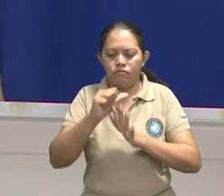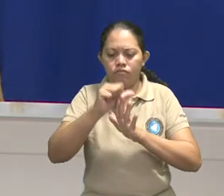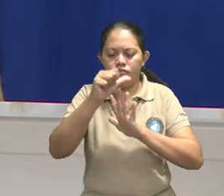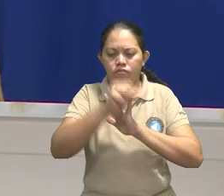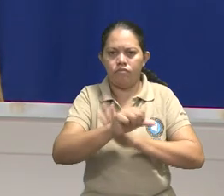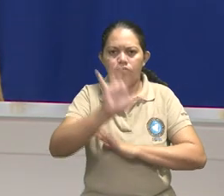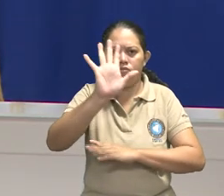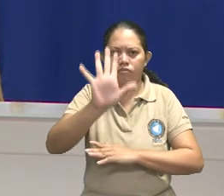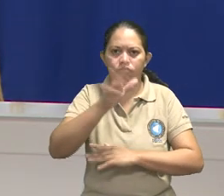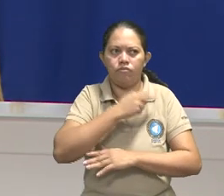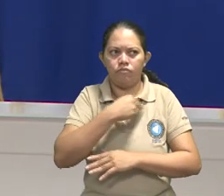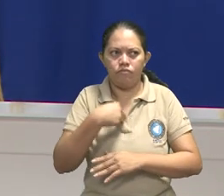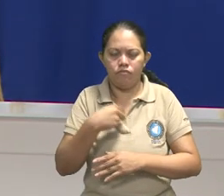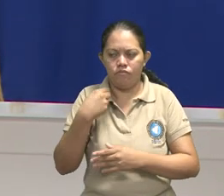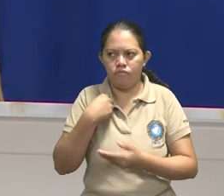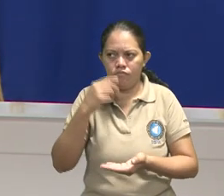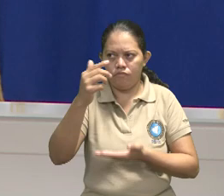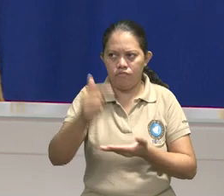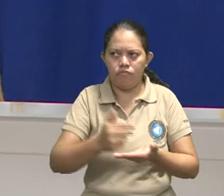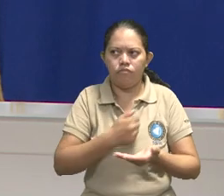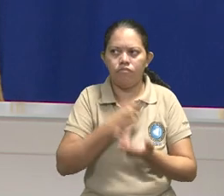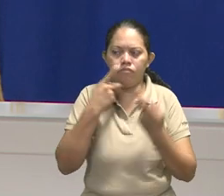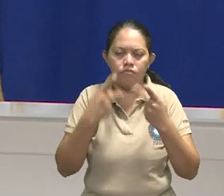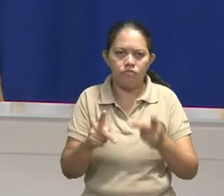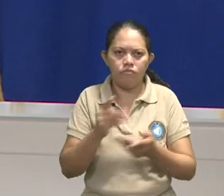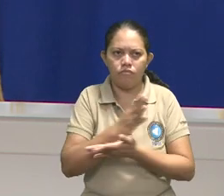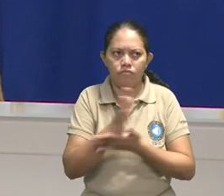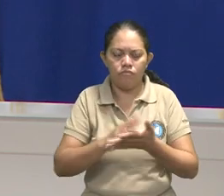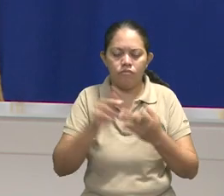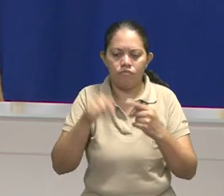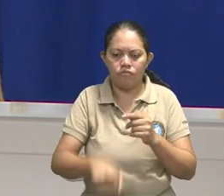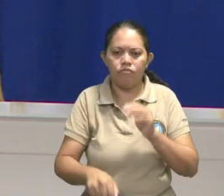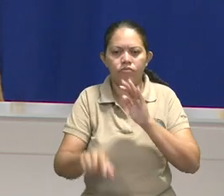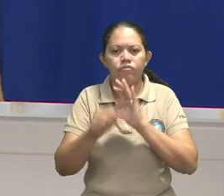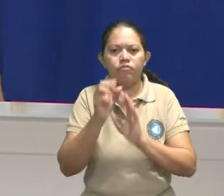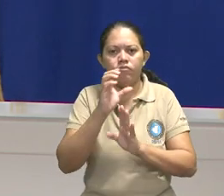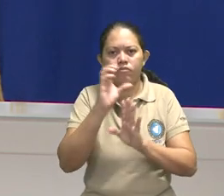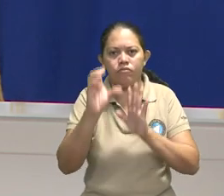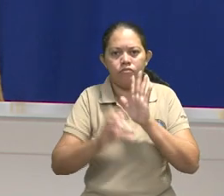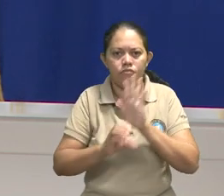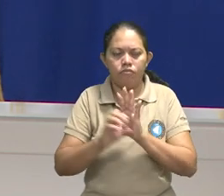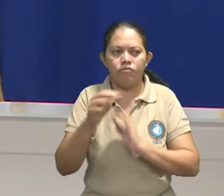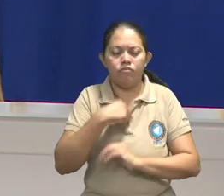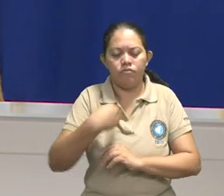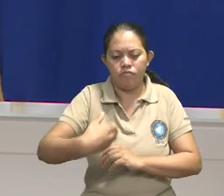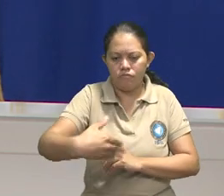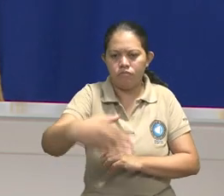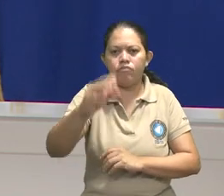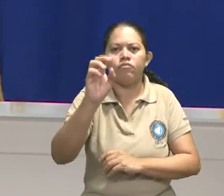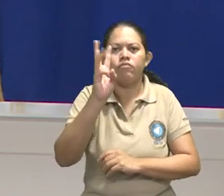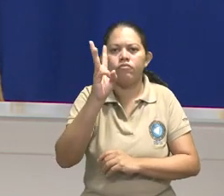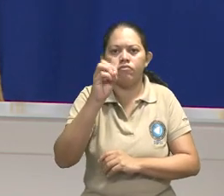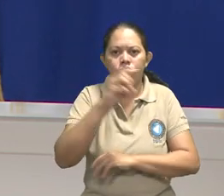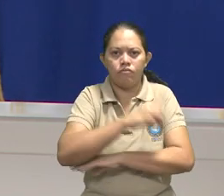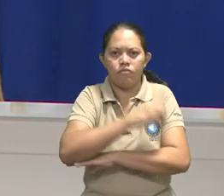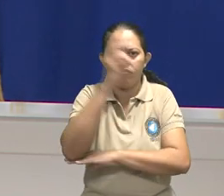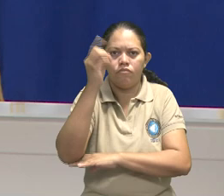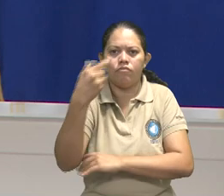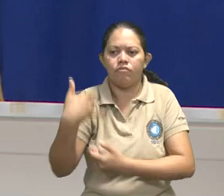Artículo 5, vigencia y publicación. El presente decreto entrará en vigencia 30